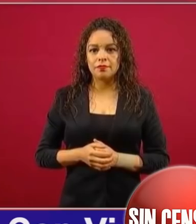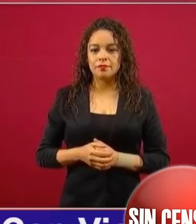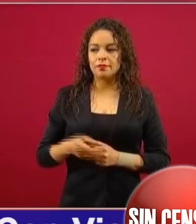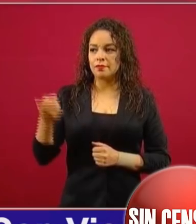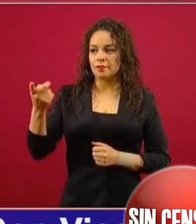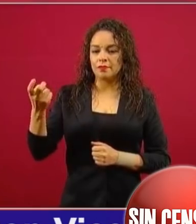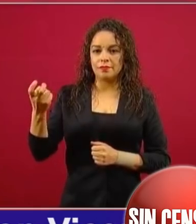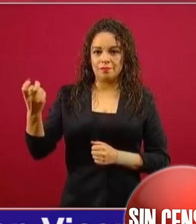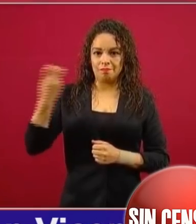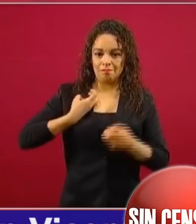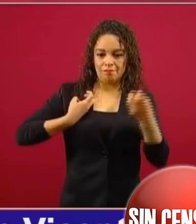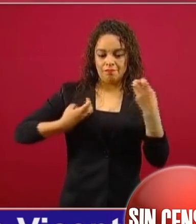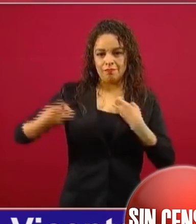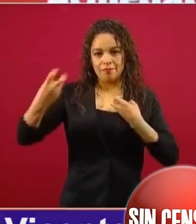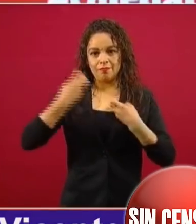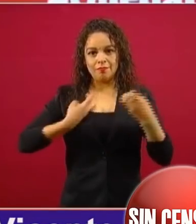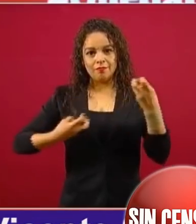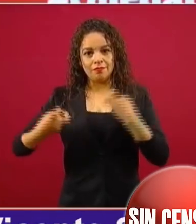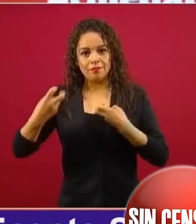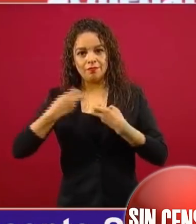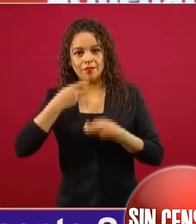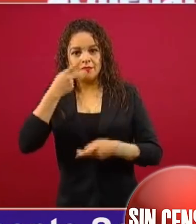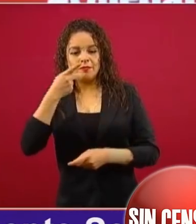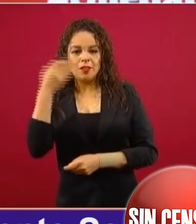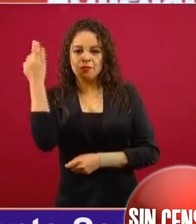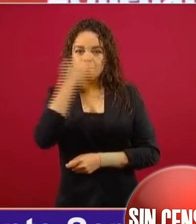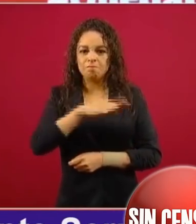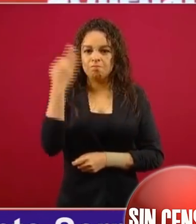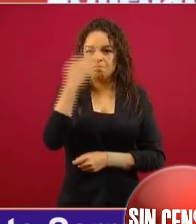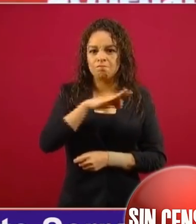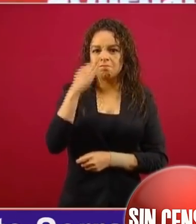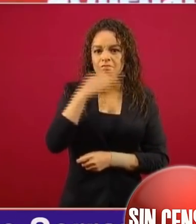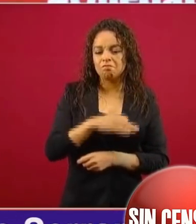calumnias, sus falsedades.